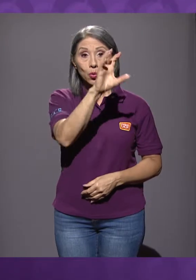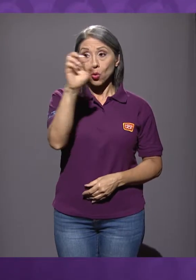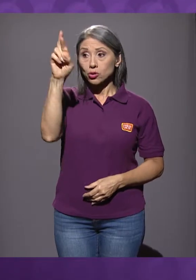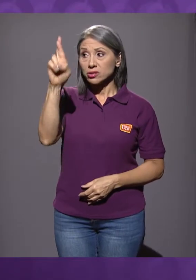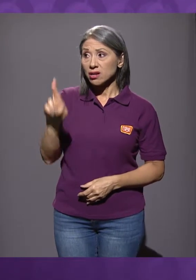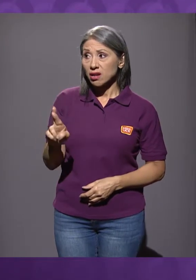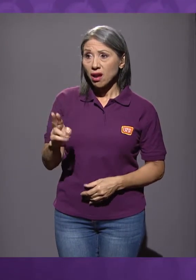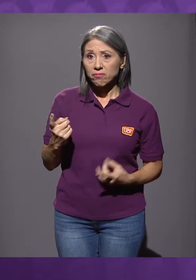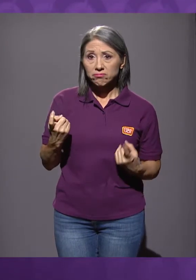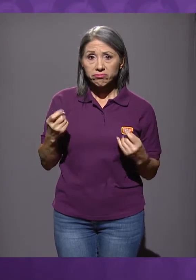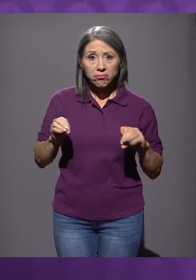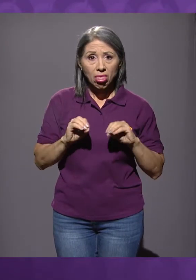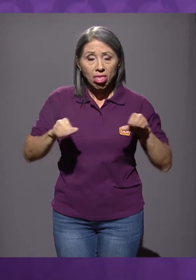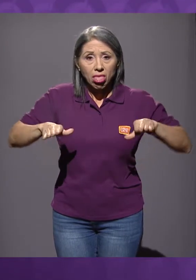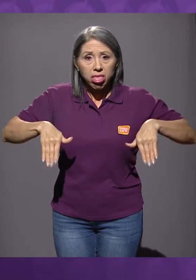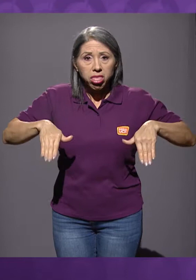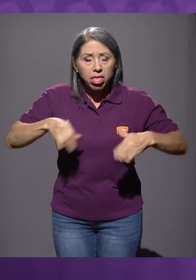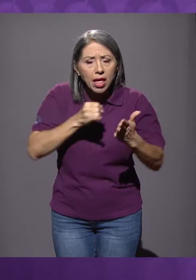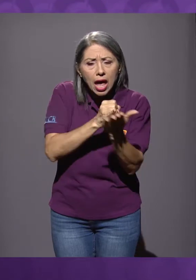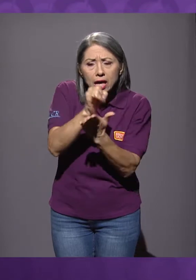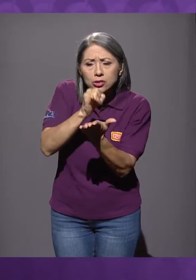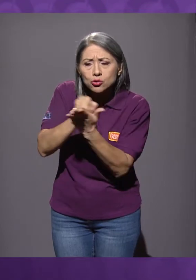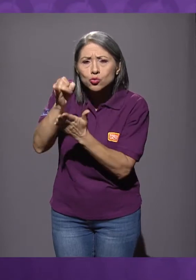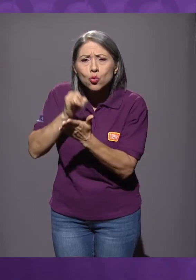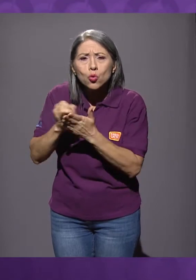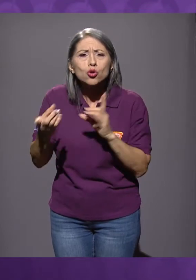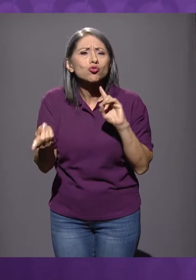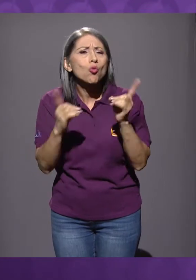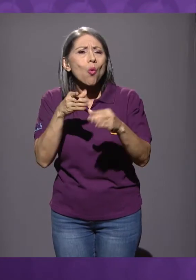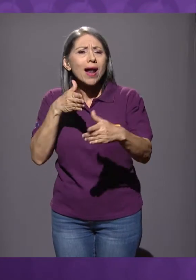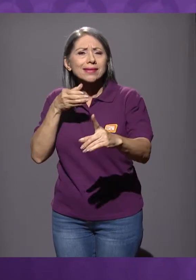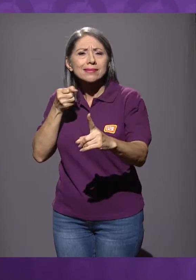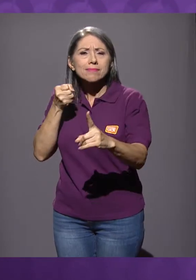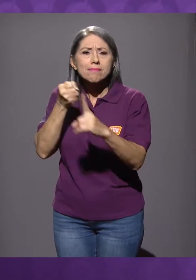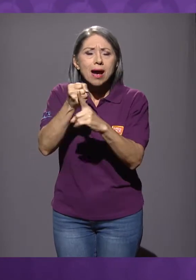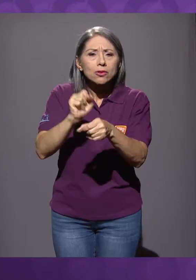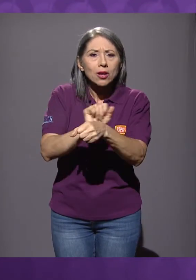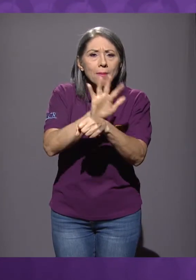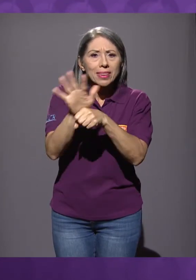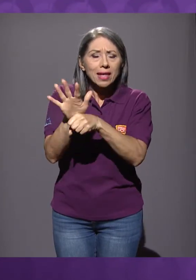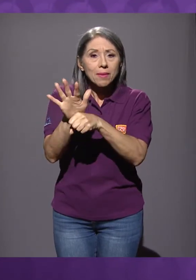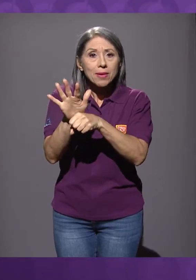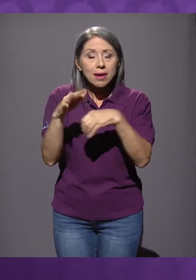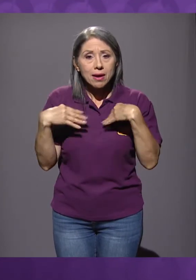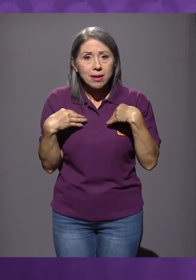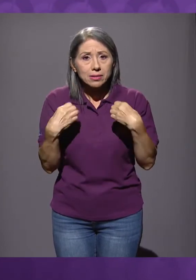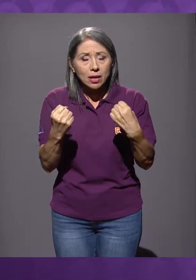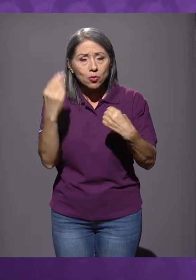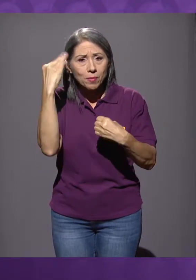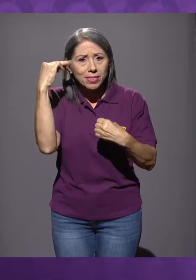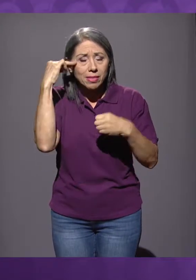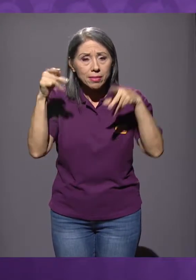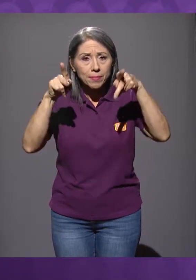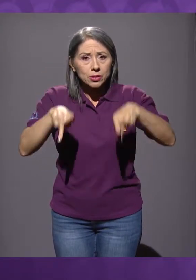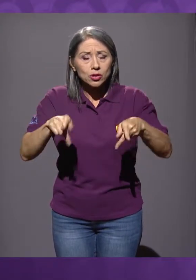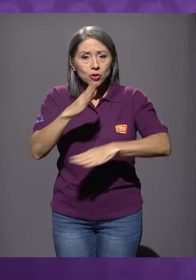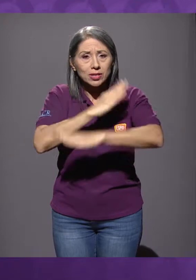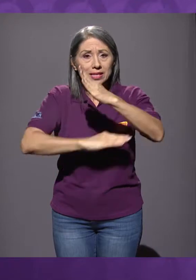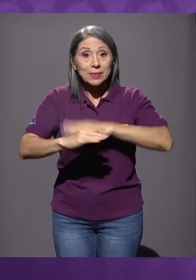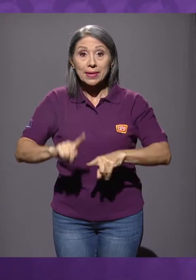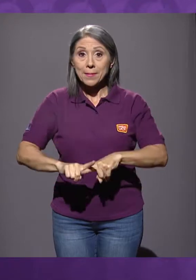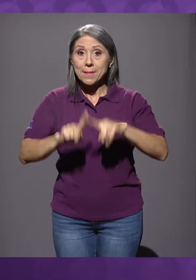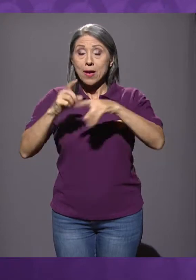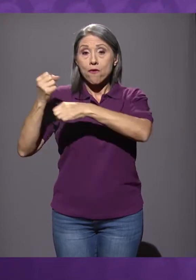Costa Rica carece de estudios sobre el impacto de la pandemia en la salud mental de las personas con discapacidad. Sin embargo,